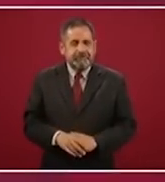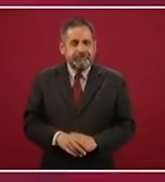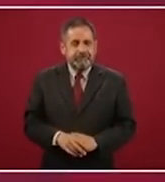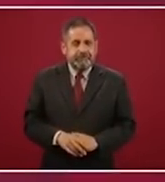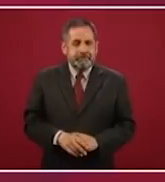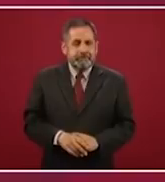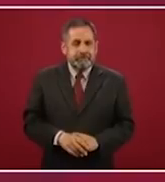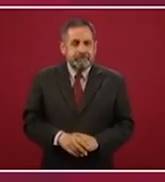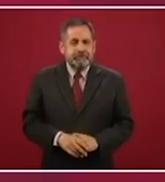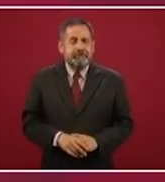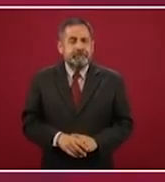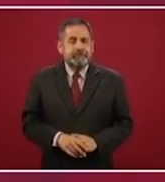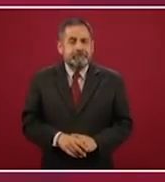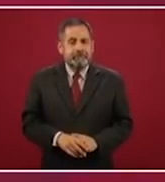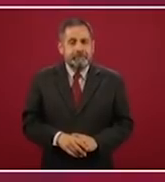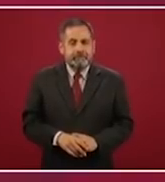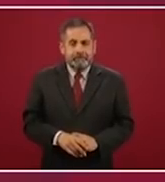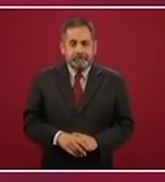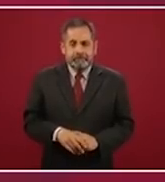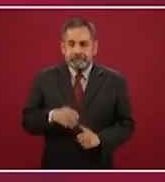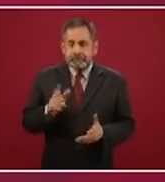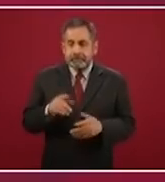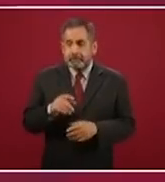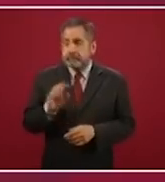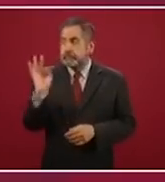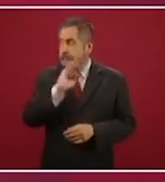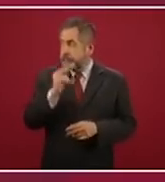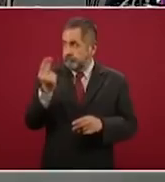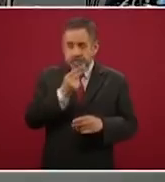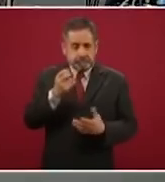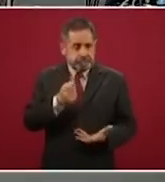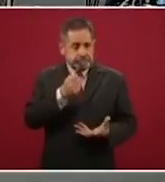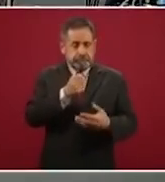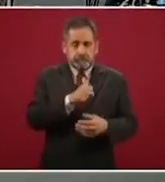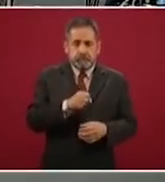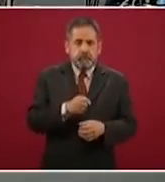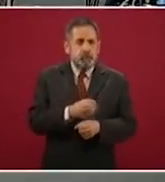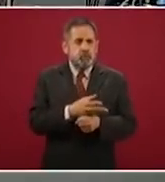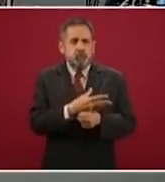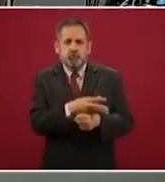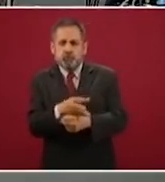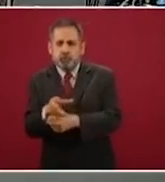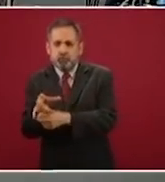Si hay que tener extinguidor, hay que tener extinguidor.